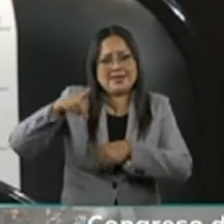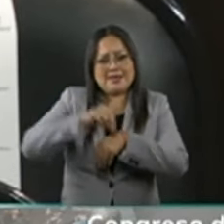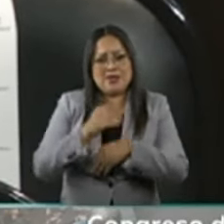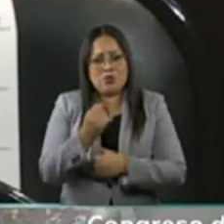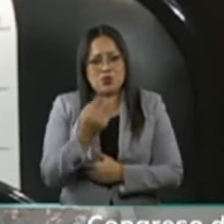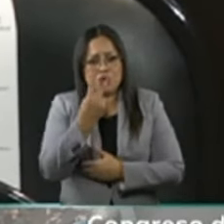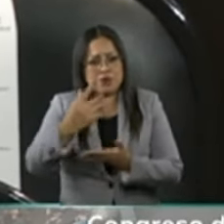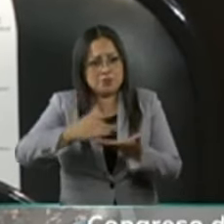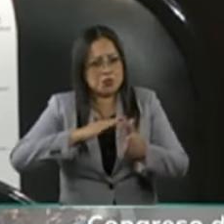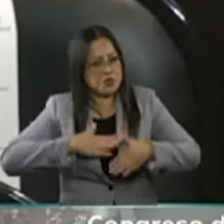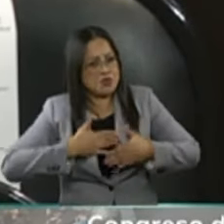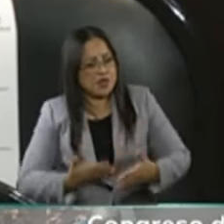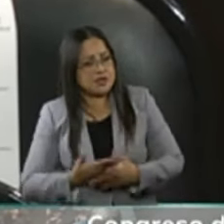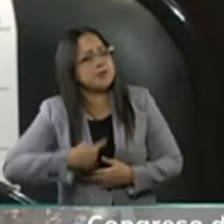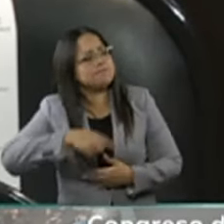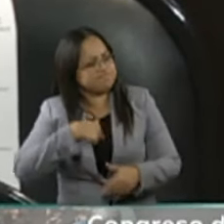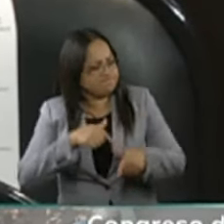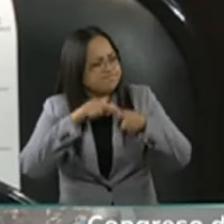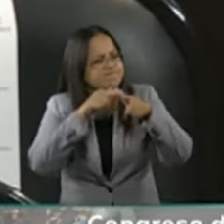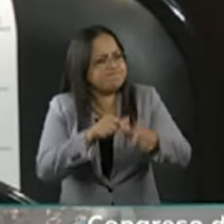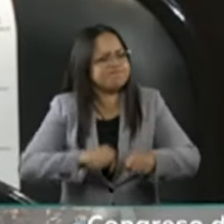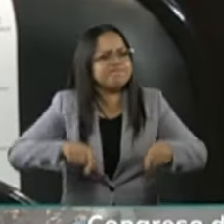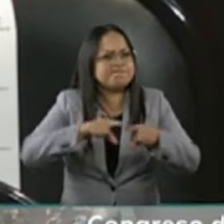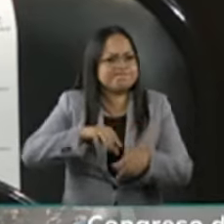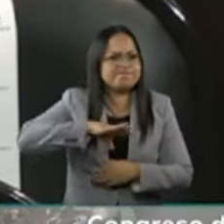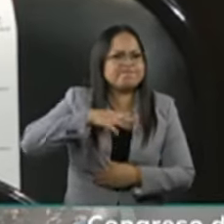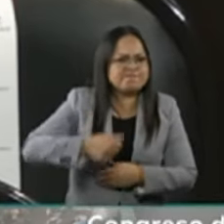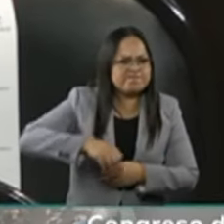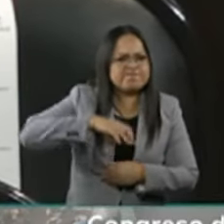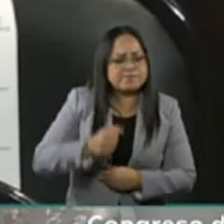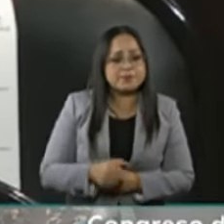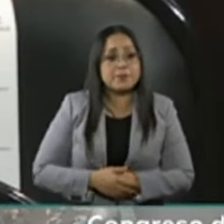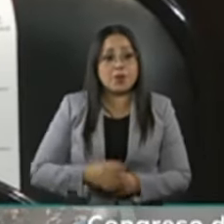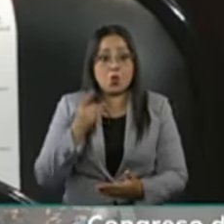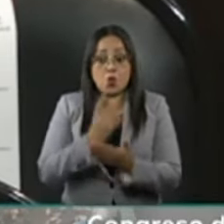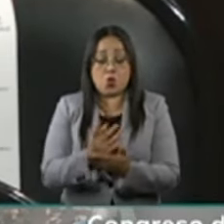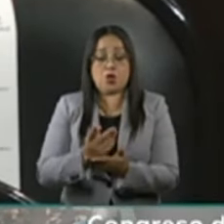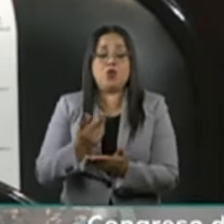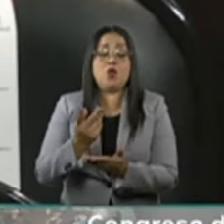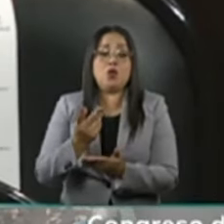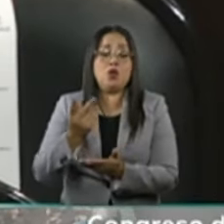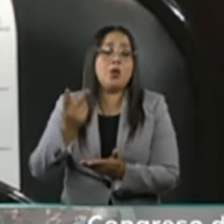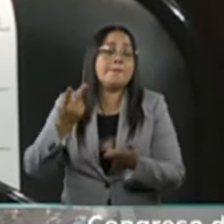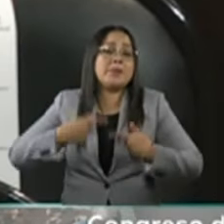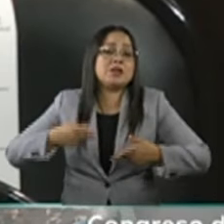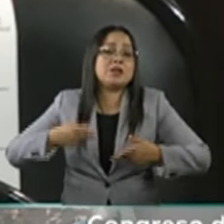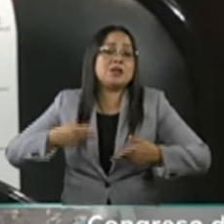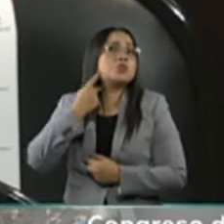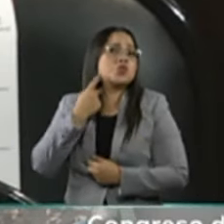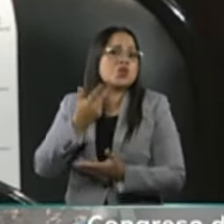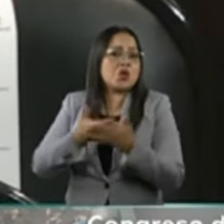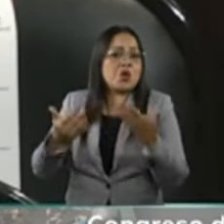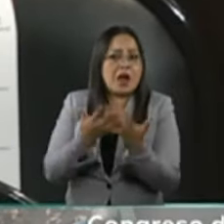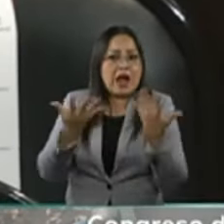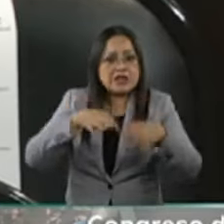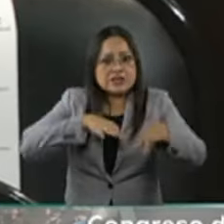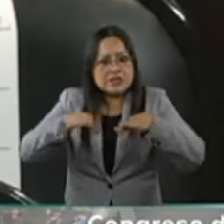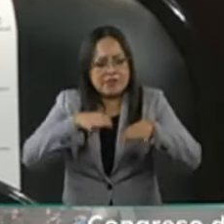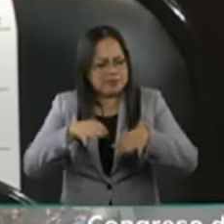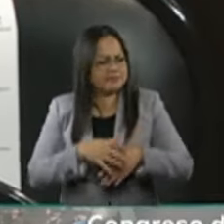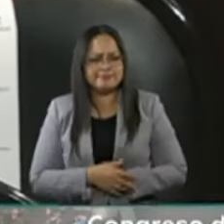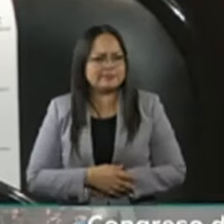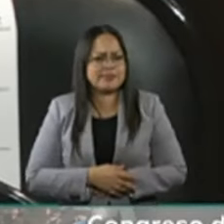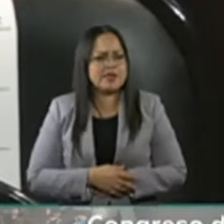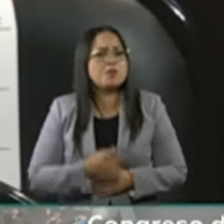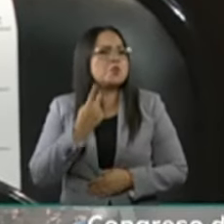elecciones. Necesitamos que la política no solo la hagan los políticos. La buena política, la que sí vale